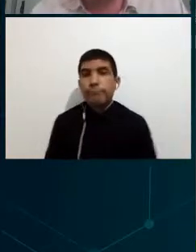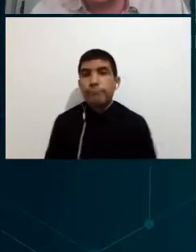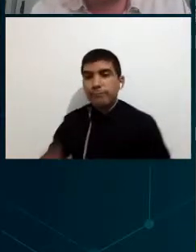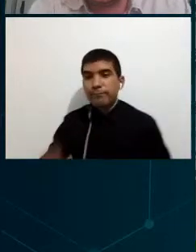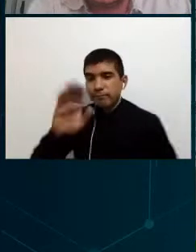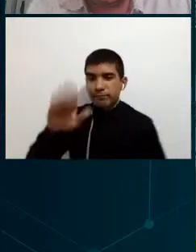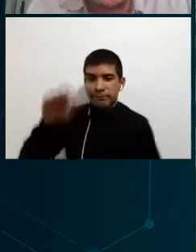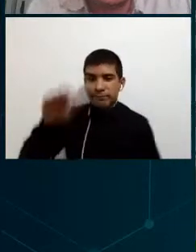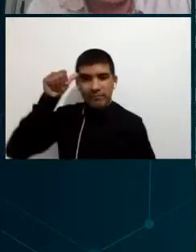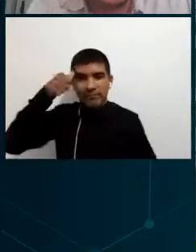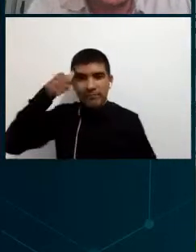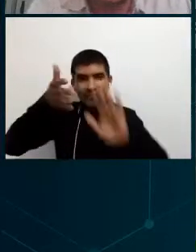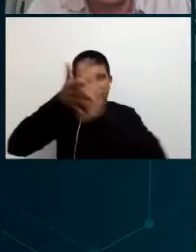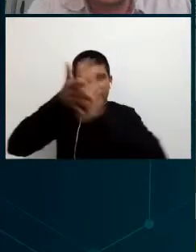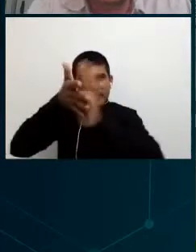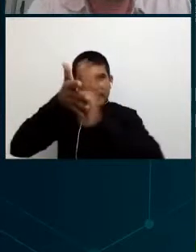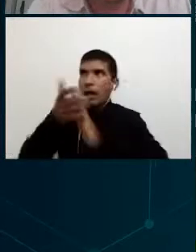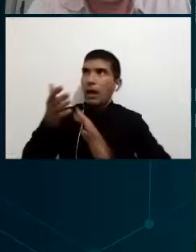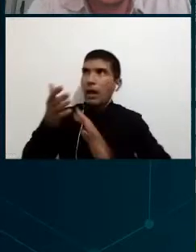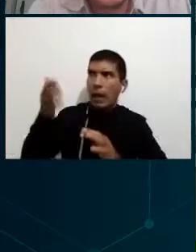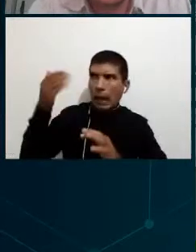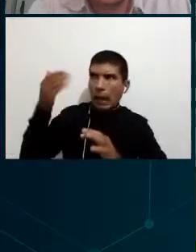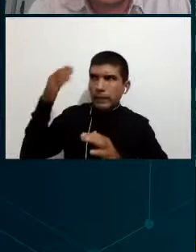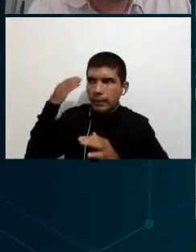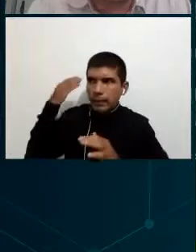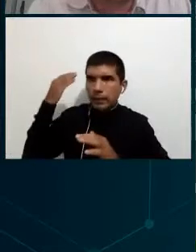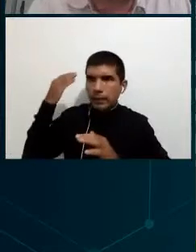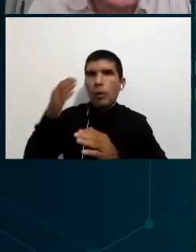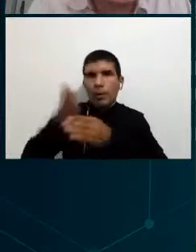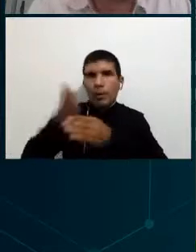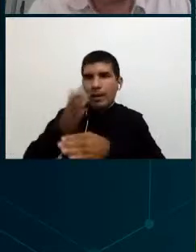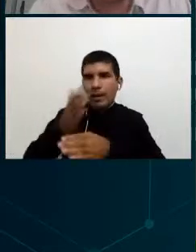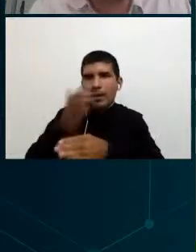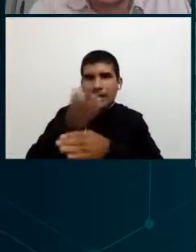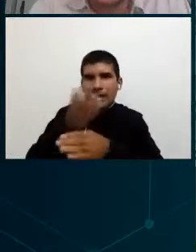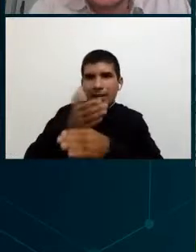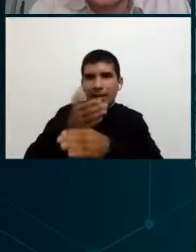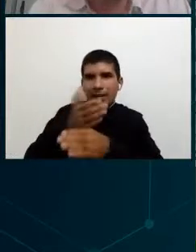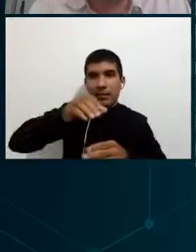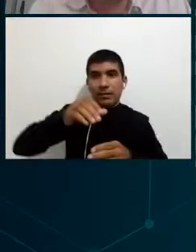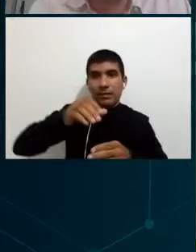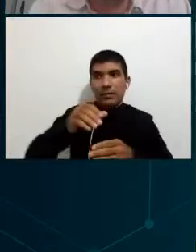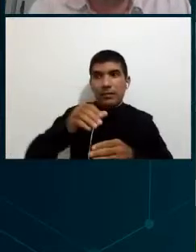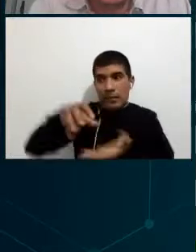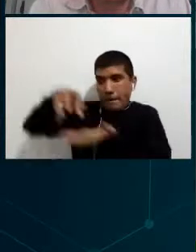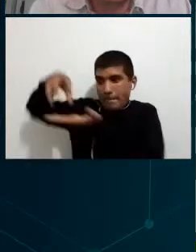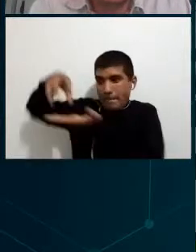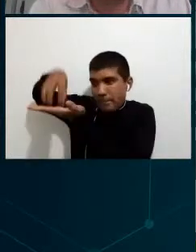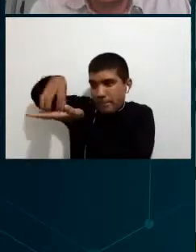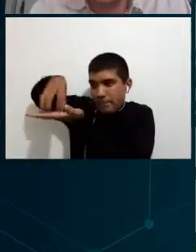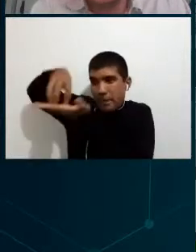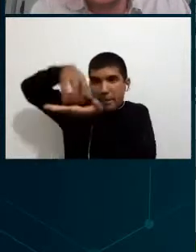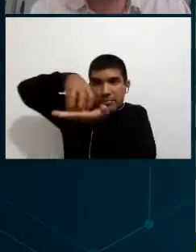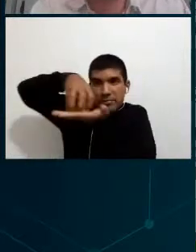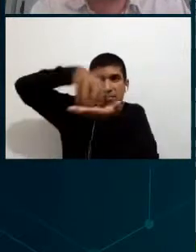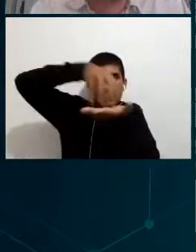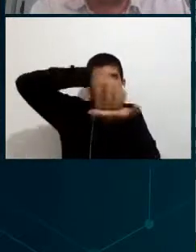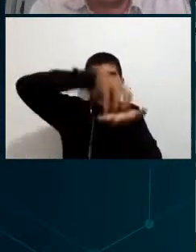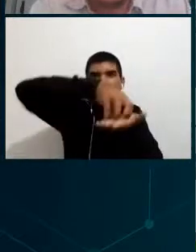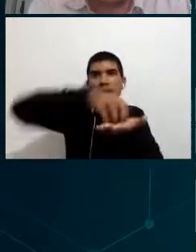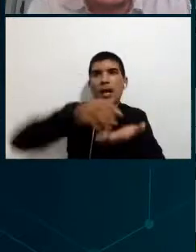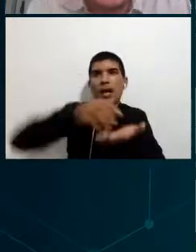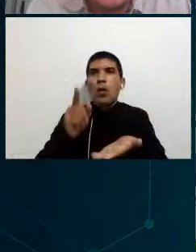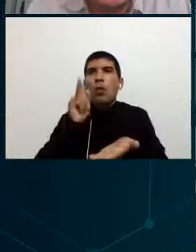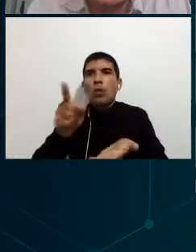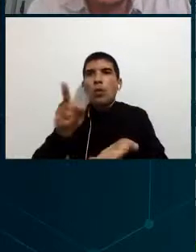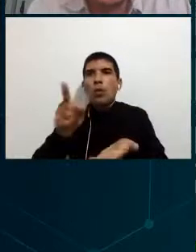MPLS. Es una conclusión que venga, no utilicemos reenrutamientos, sino solamente definir una única red virtual